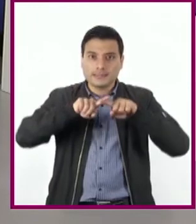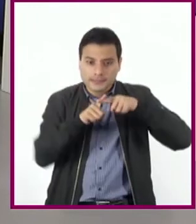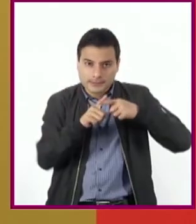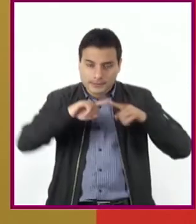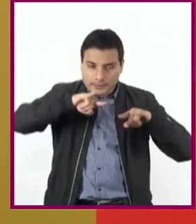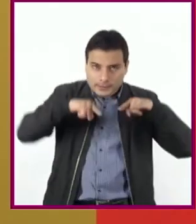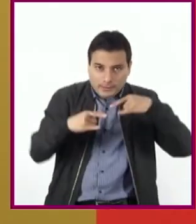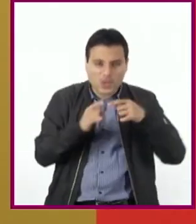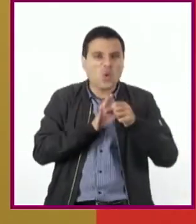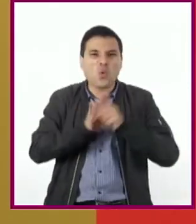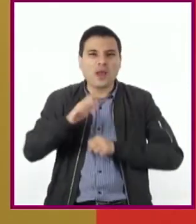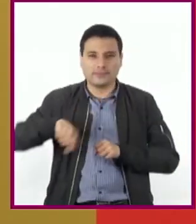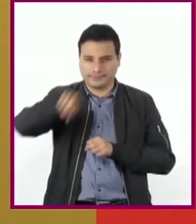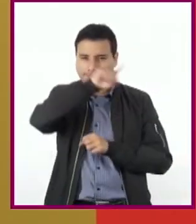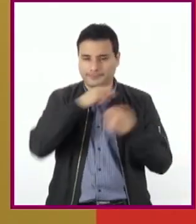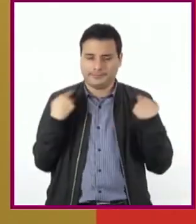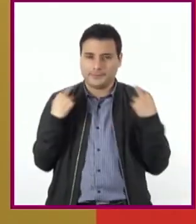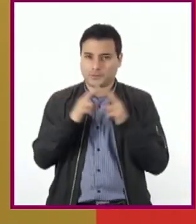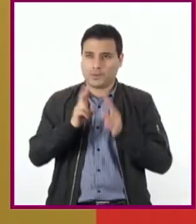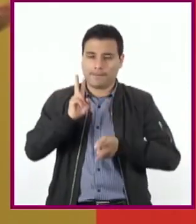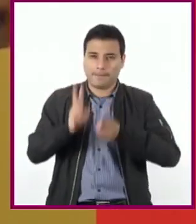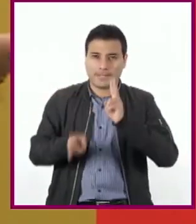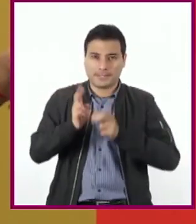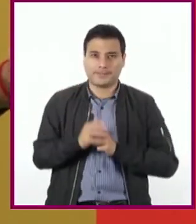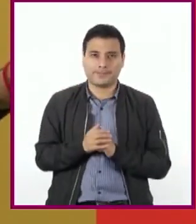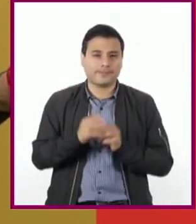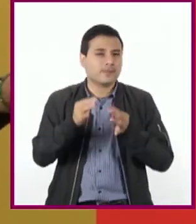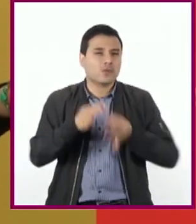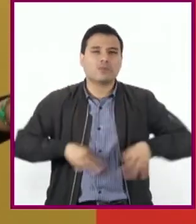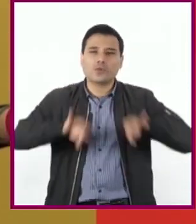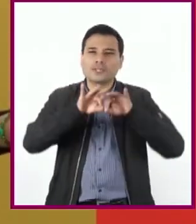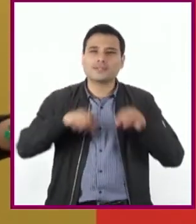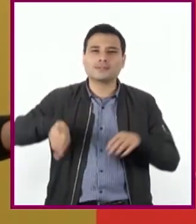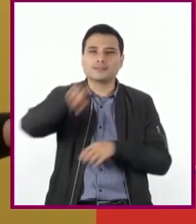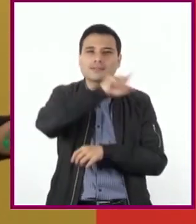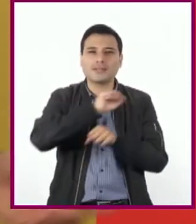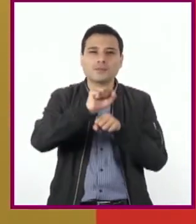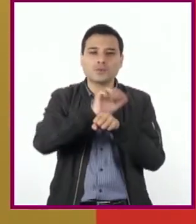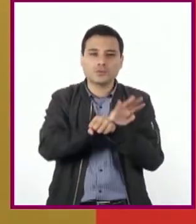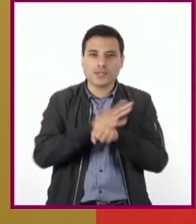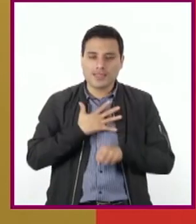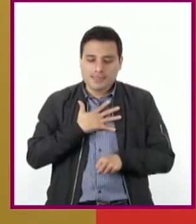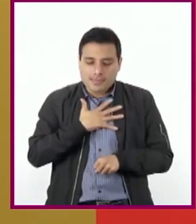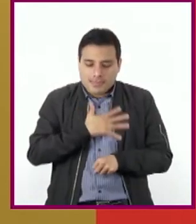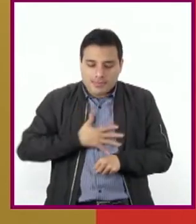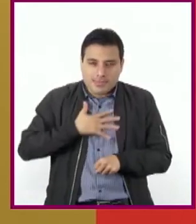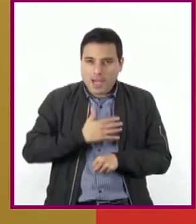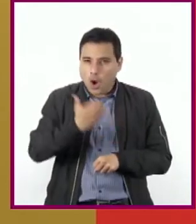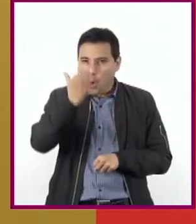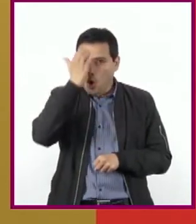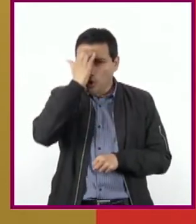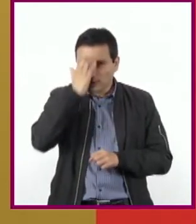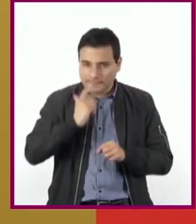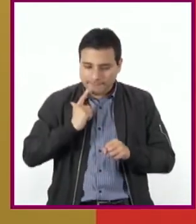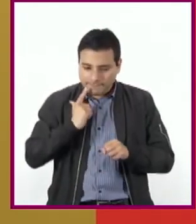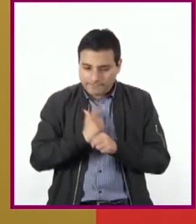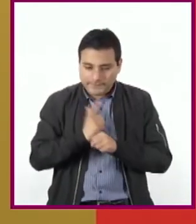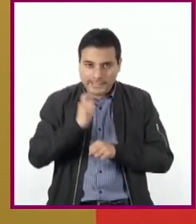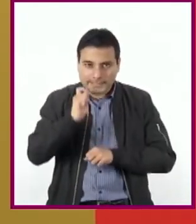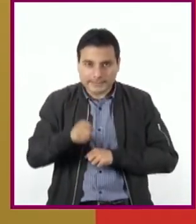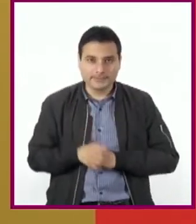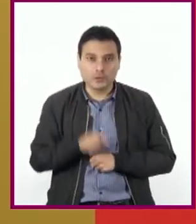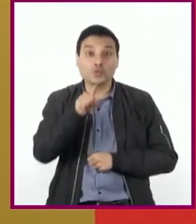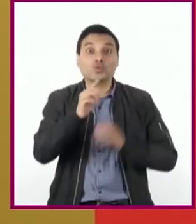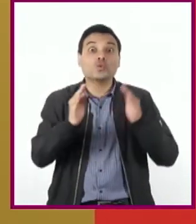ocurre. Lo importante es que exploren sus emociones y sensaciones vividas en este